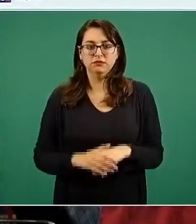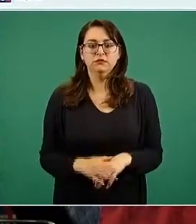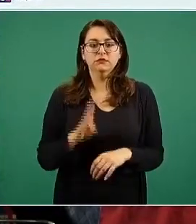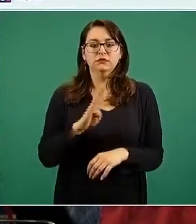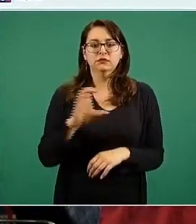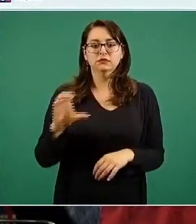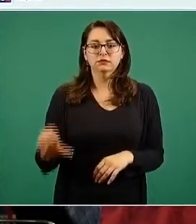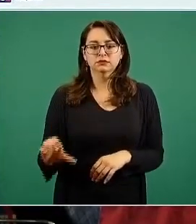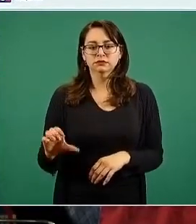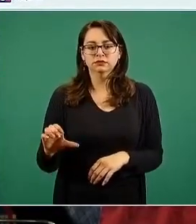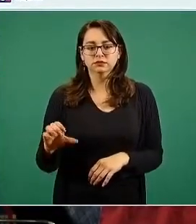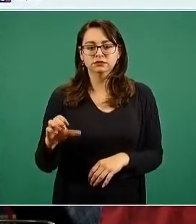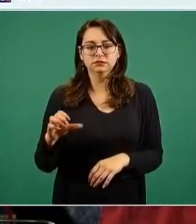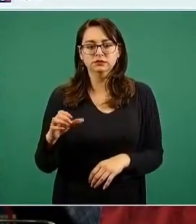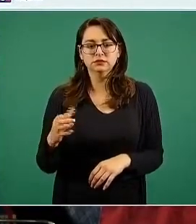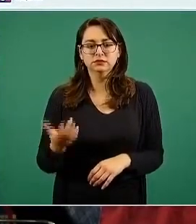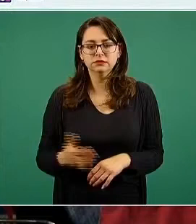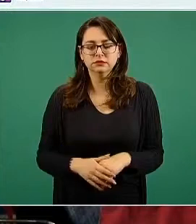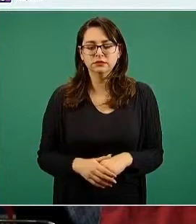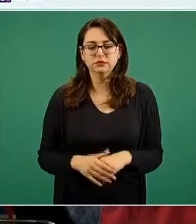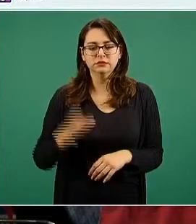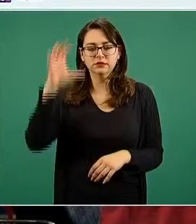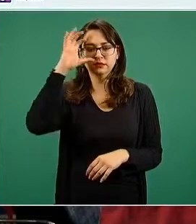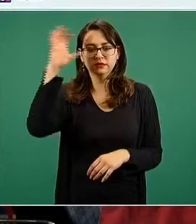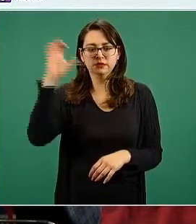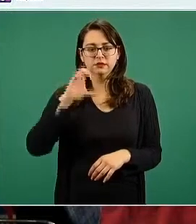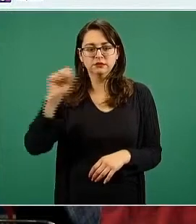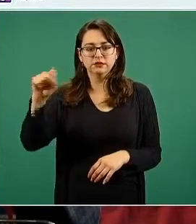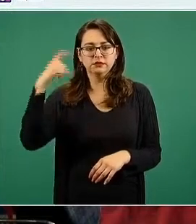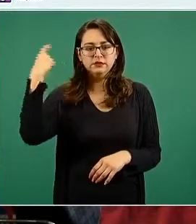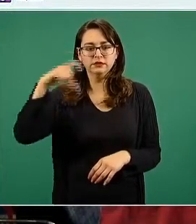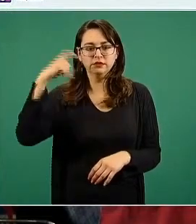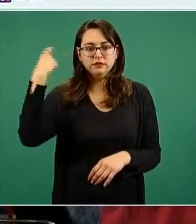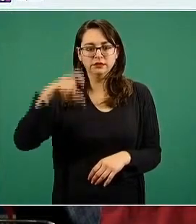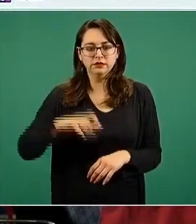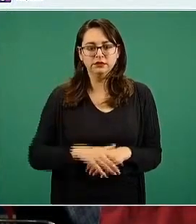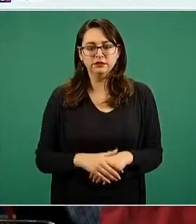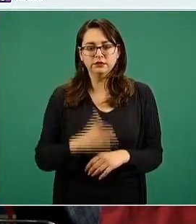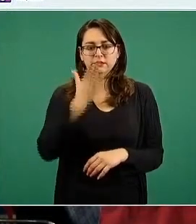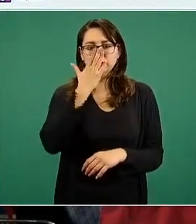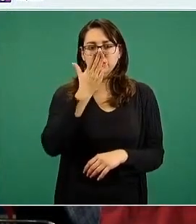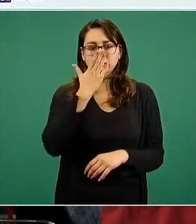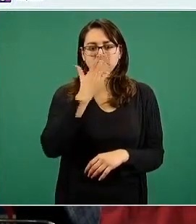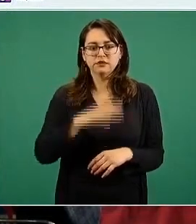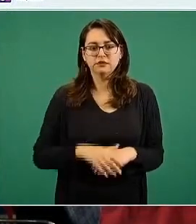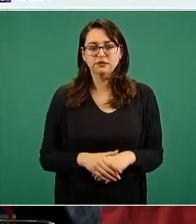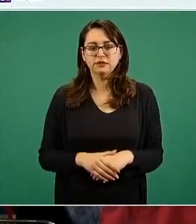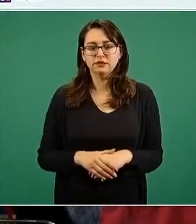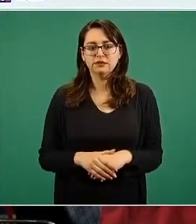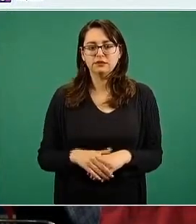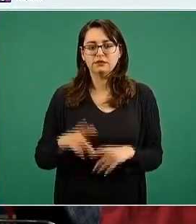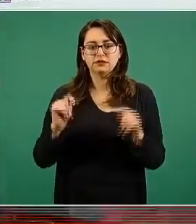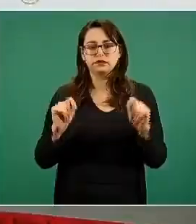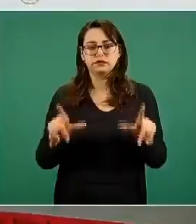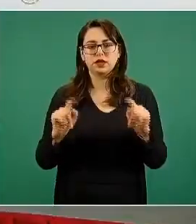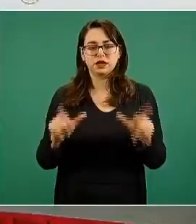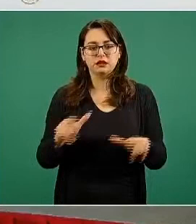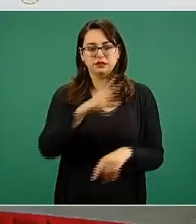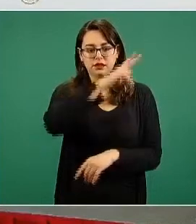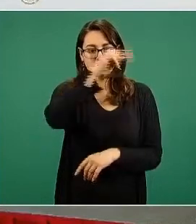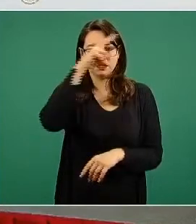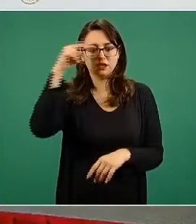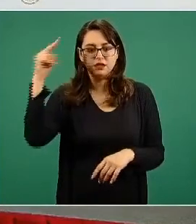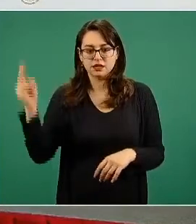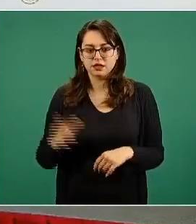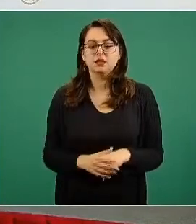Tlaxcala y Nayarit, y el resto, que son 20 entidades federativas, con menos del 50% de ocupación hospitalaria. A